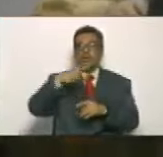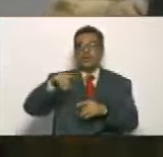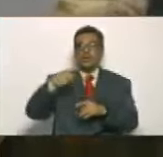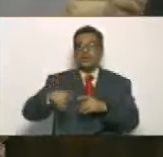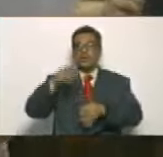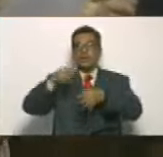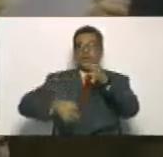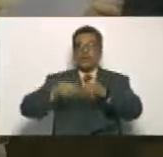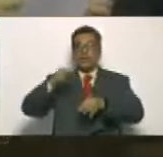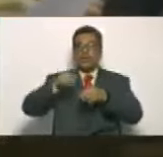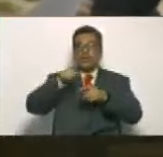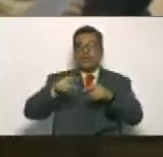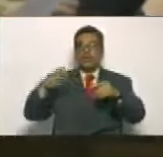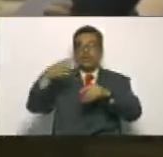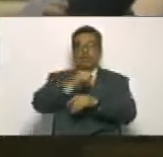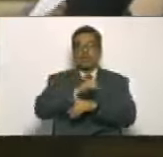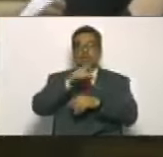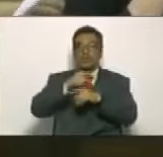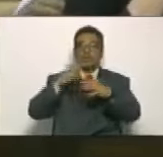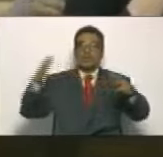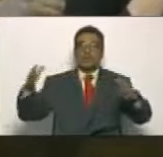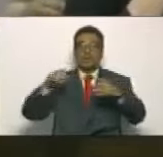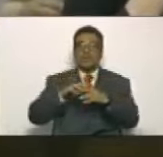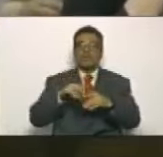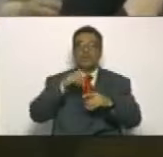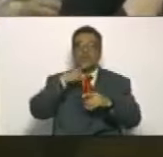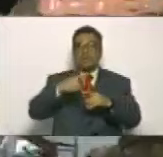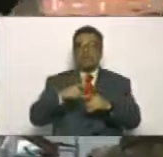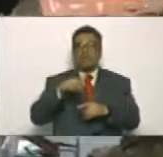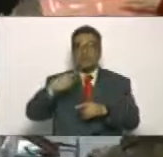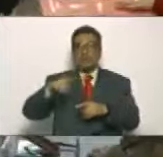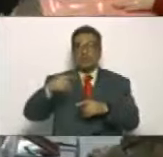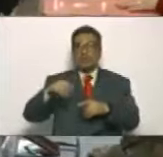de Justicia ha alcanzado grandes hitos en materia de derechos